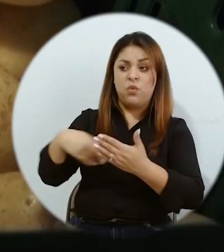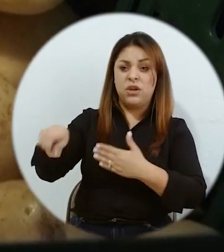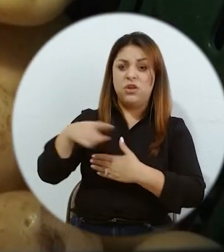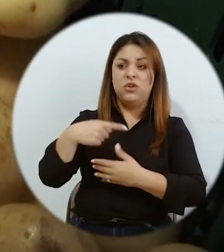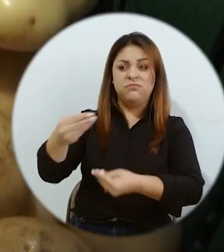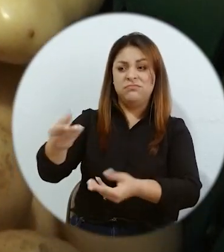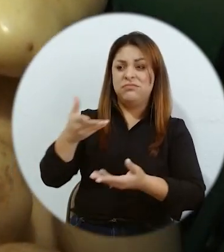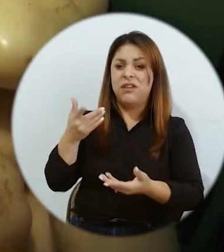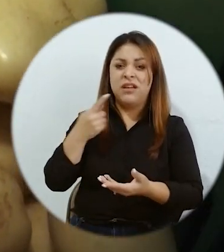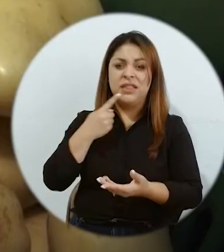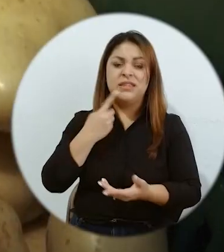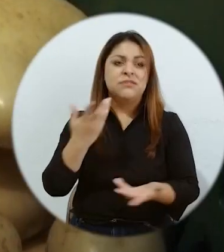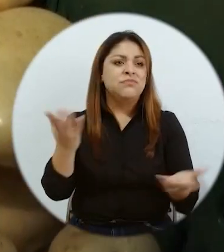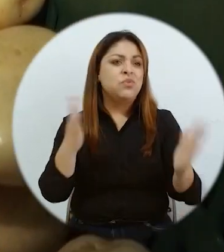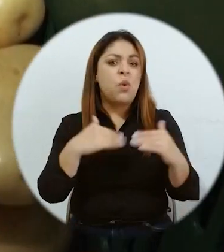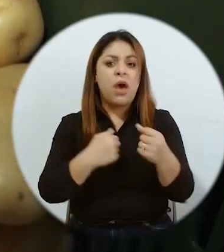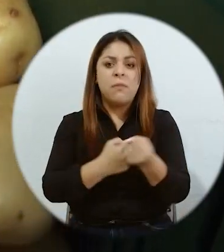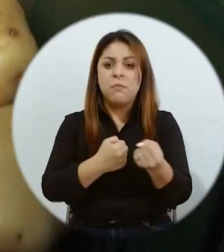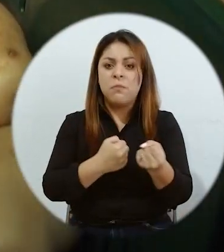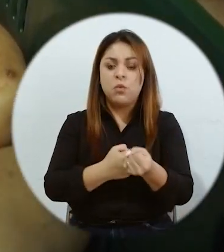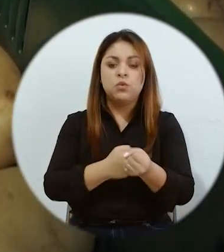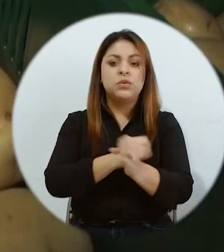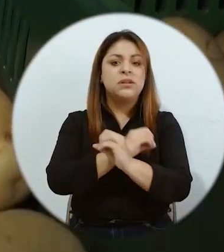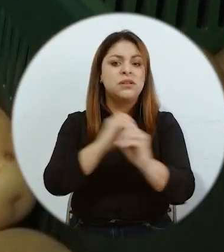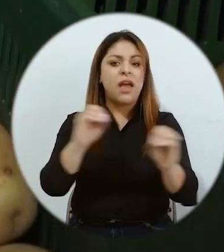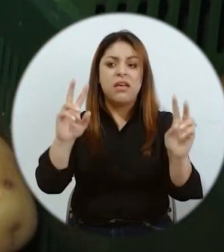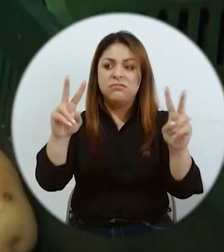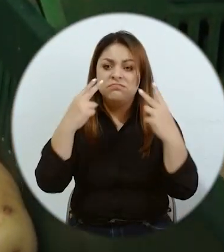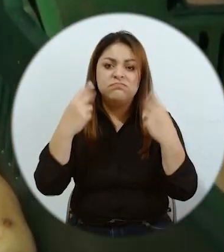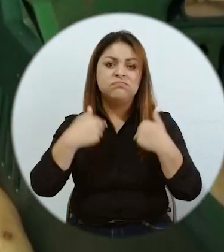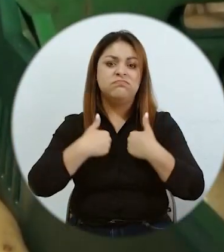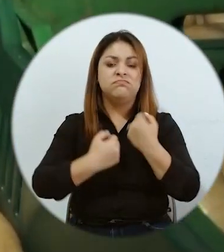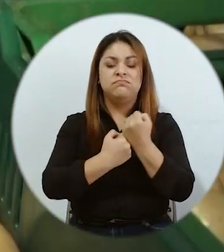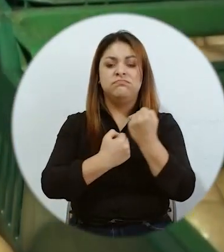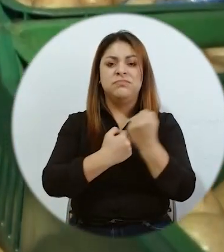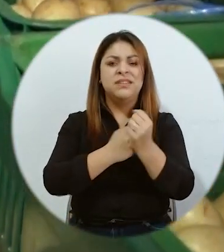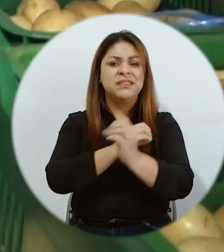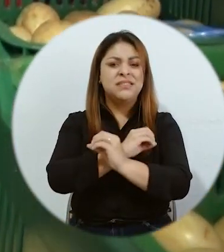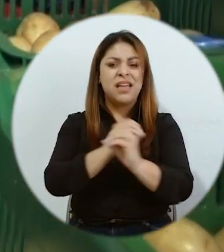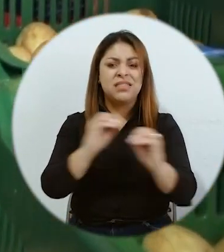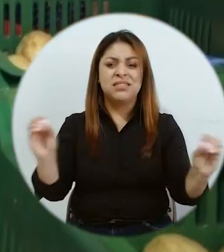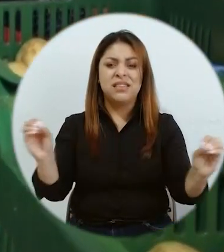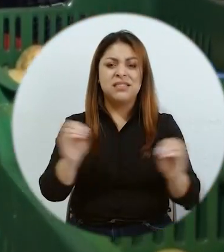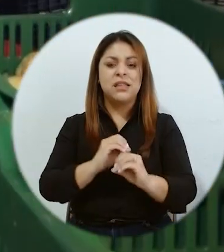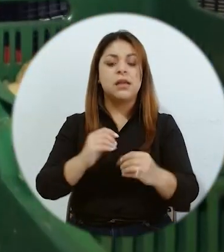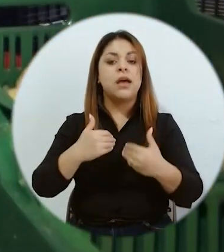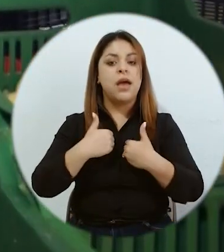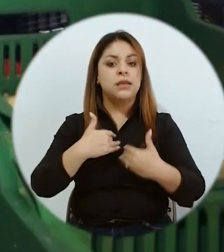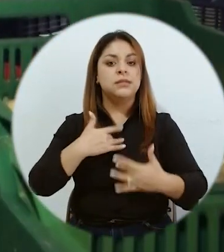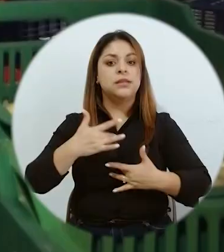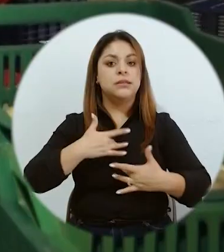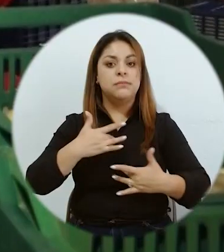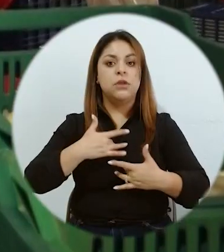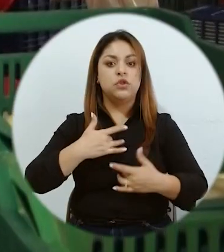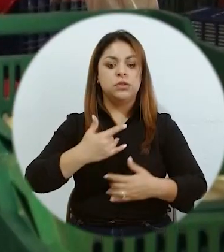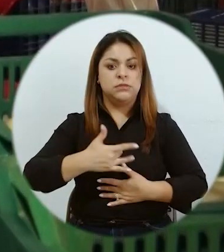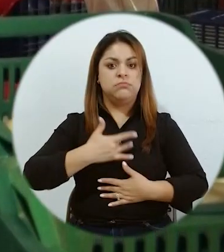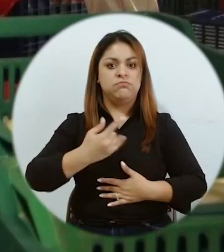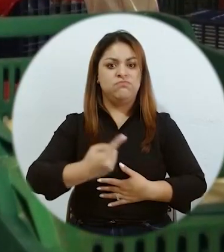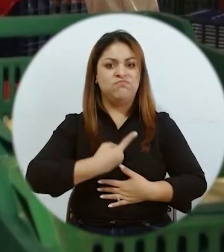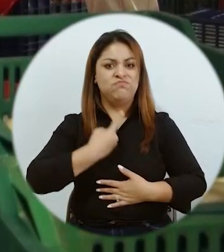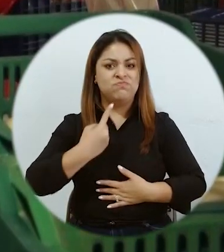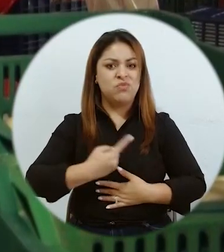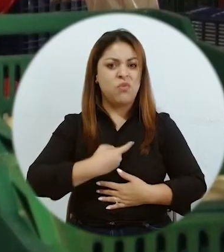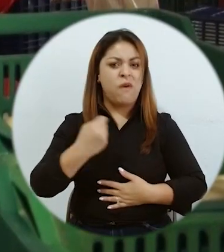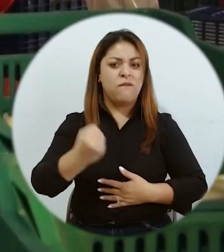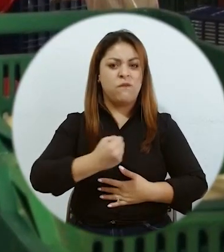nosotros no tenemos apoyo, nadie voltea a vernos, hay un sentimiento muy arraigado de